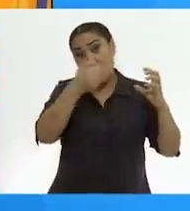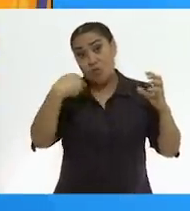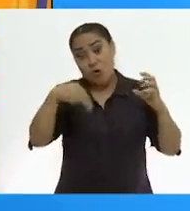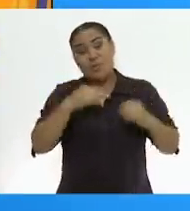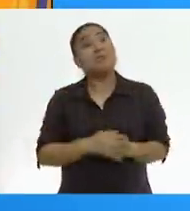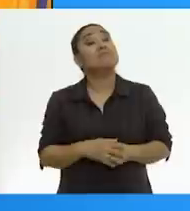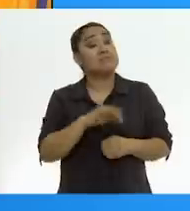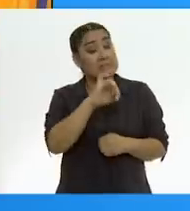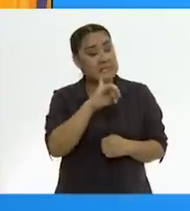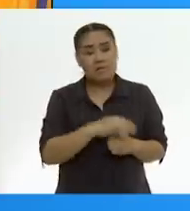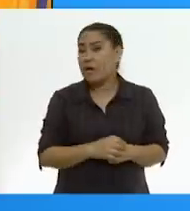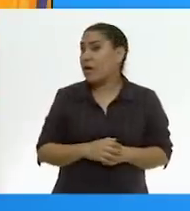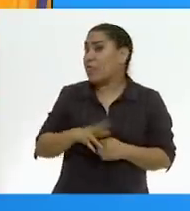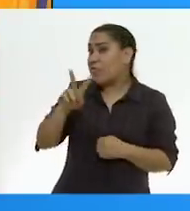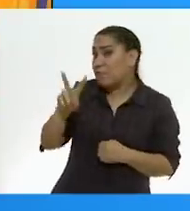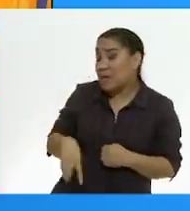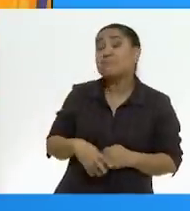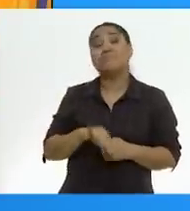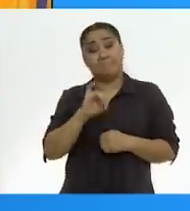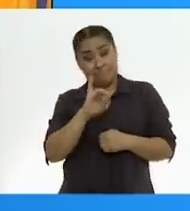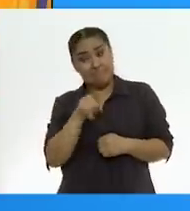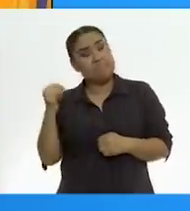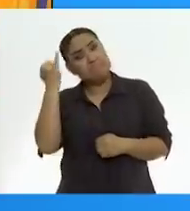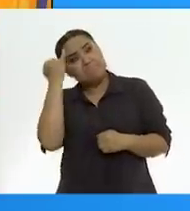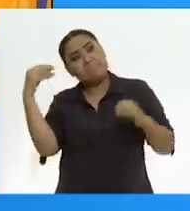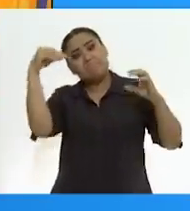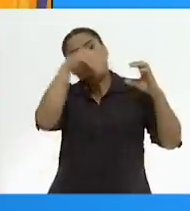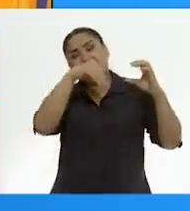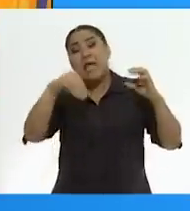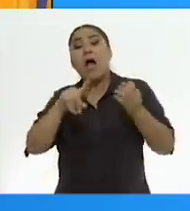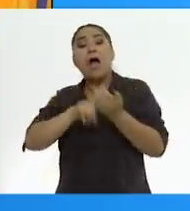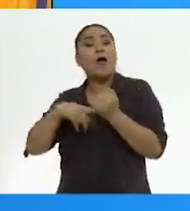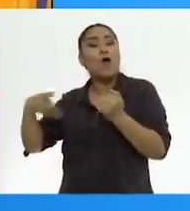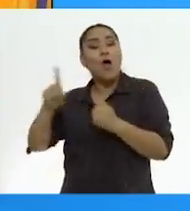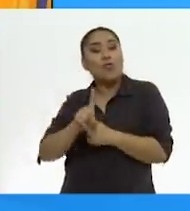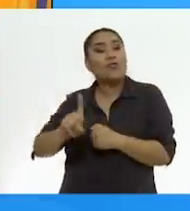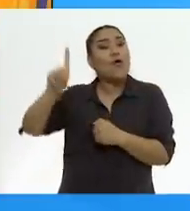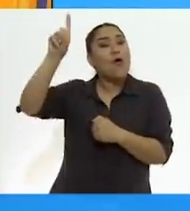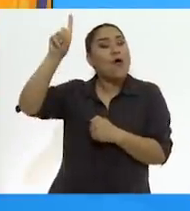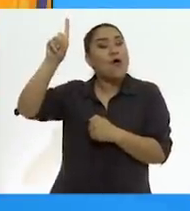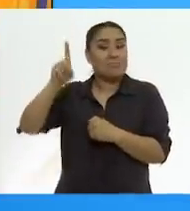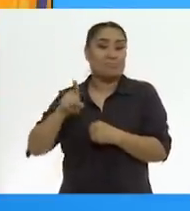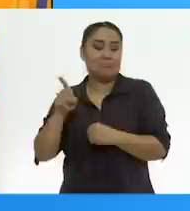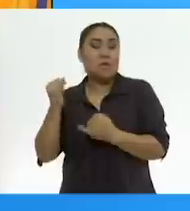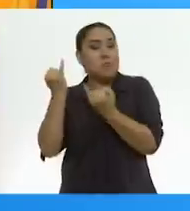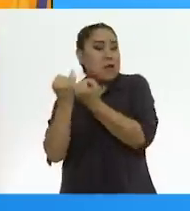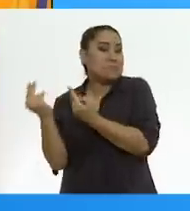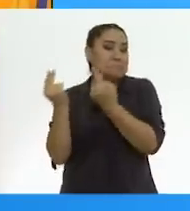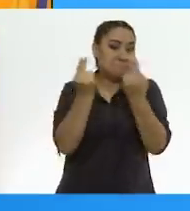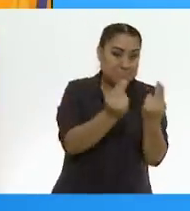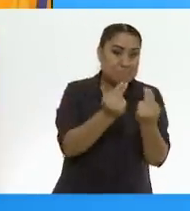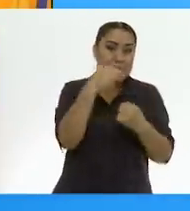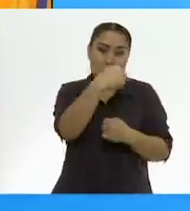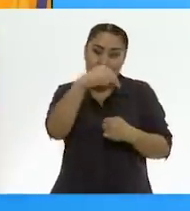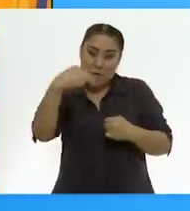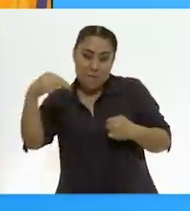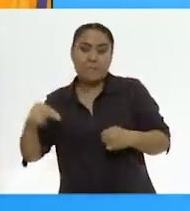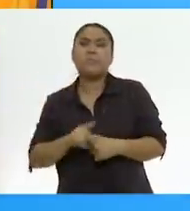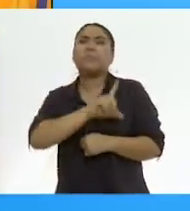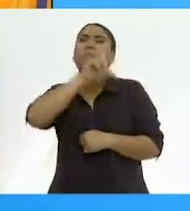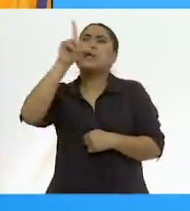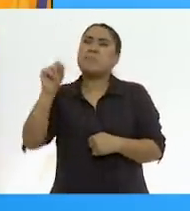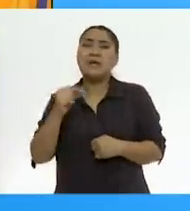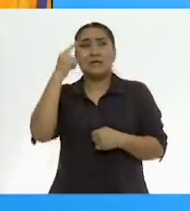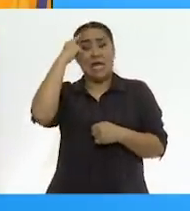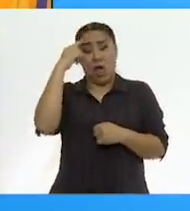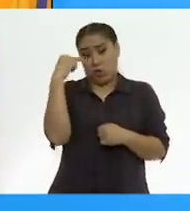¡Sí! ¿De veras? Les pusieron a los planetas nombres de sus dioses, pero eso no es todo. Después usaron esos